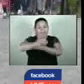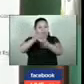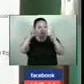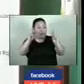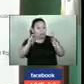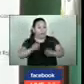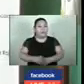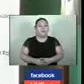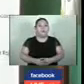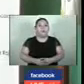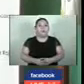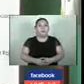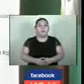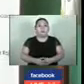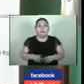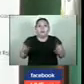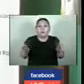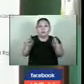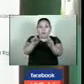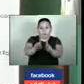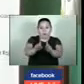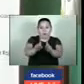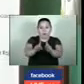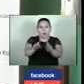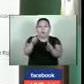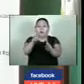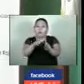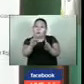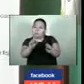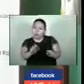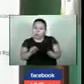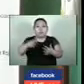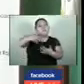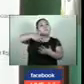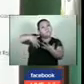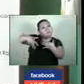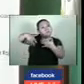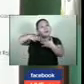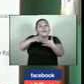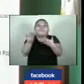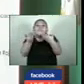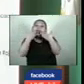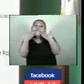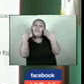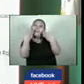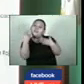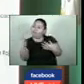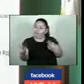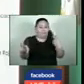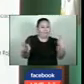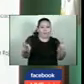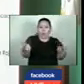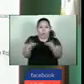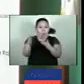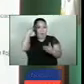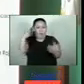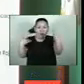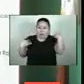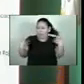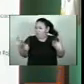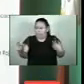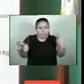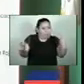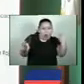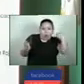tabú. Yo quiero una pareja de personas que sean capaces de convivir y que sean felices. Y si son felices siendo del mismo sexo, pues